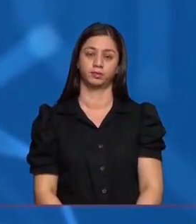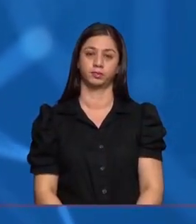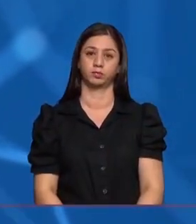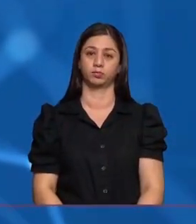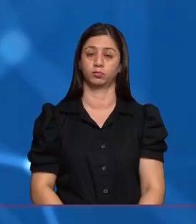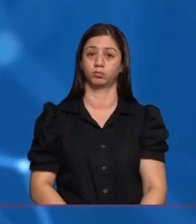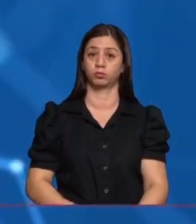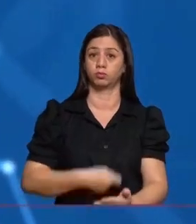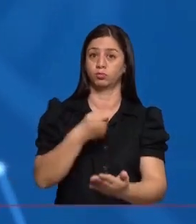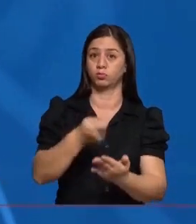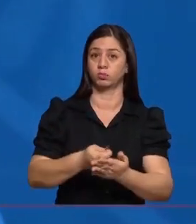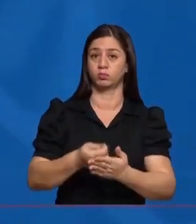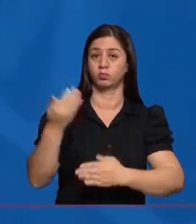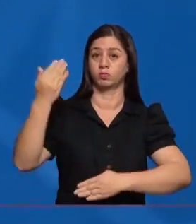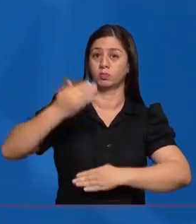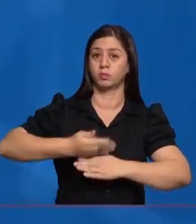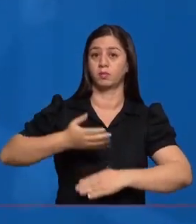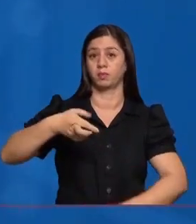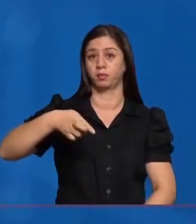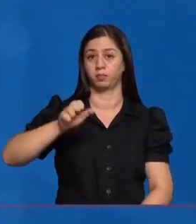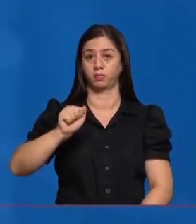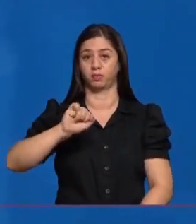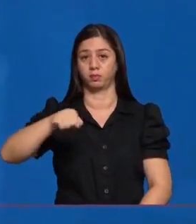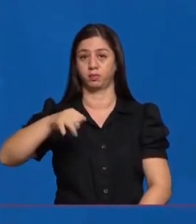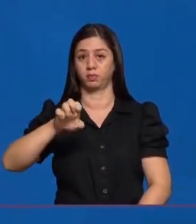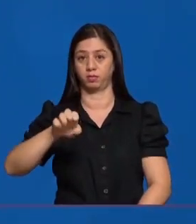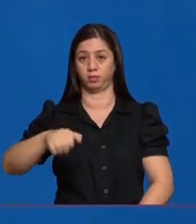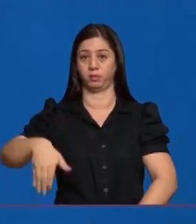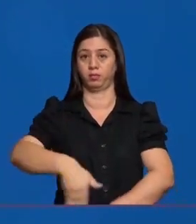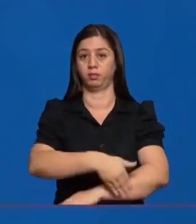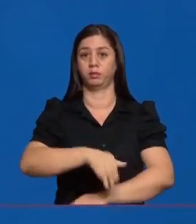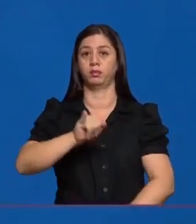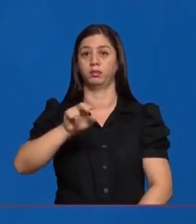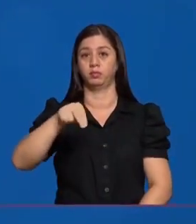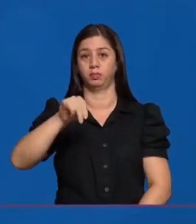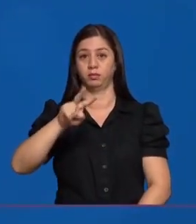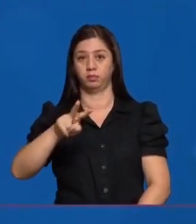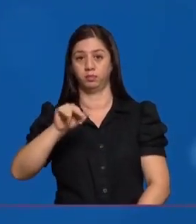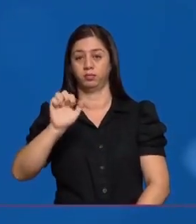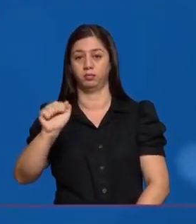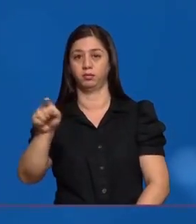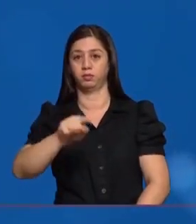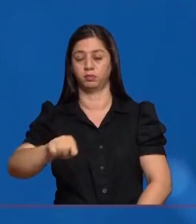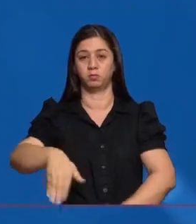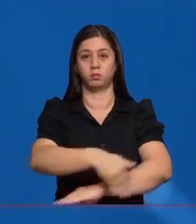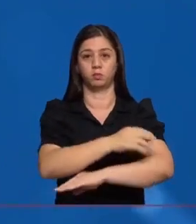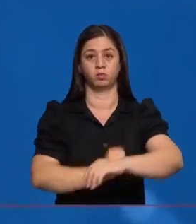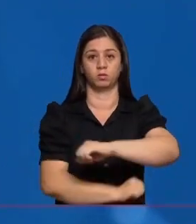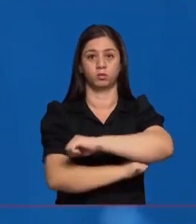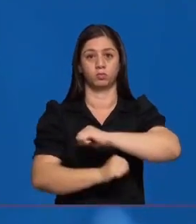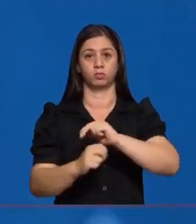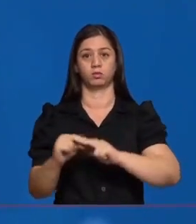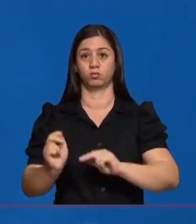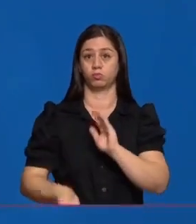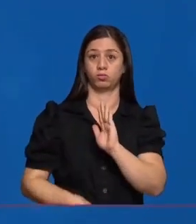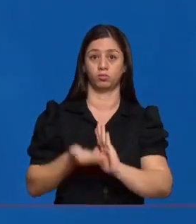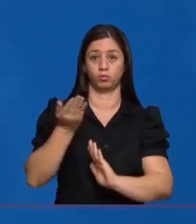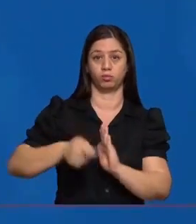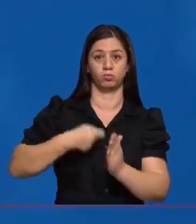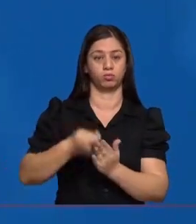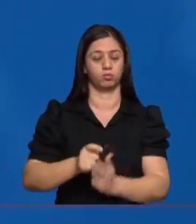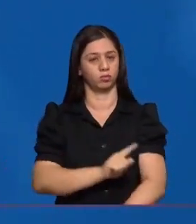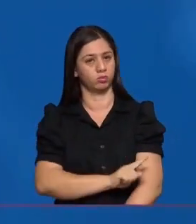Los precios de los peajes administrados por el Instituto Nacional de Vías y la Agencia Nacional de Infraestructura no subirán, según anunció el Gobierno